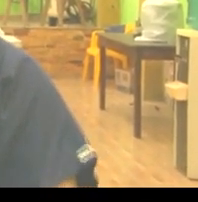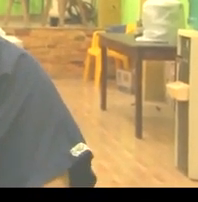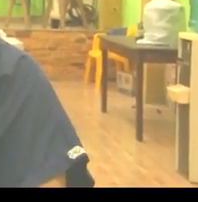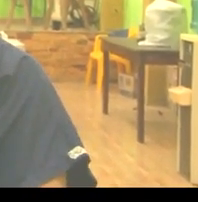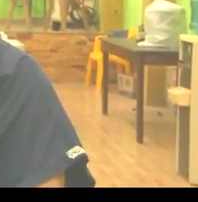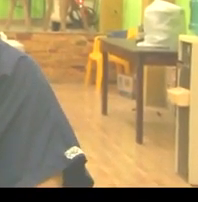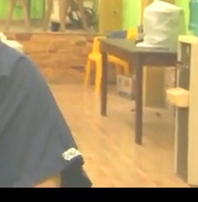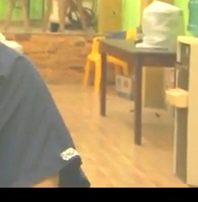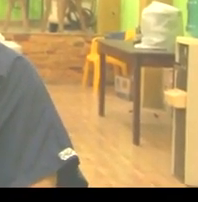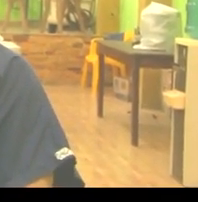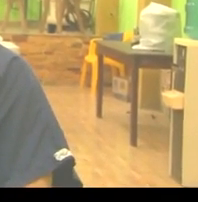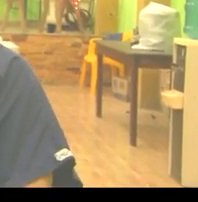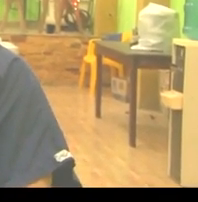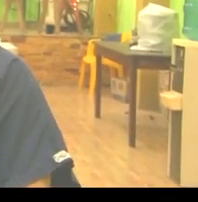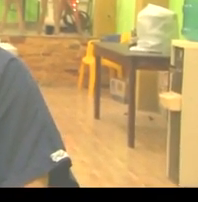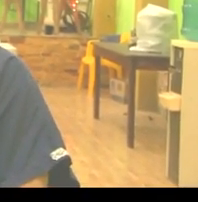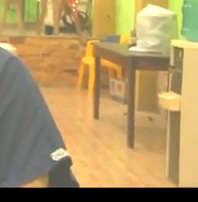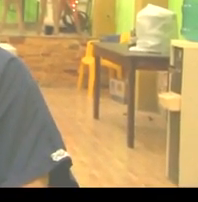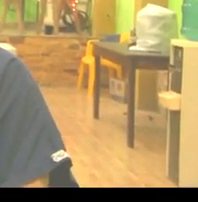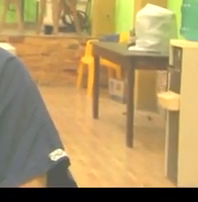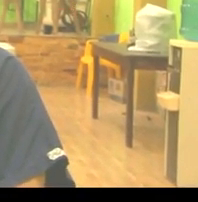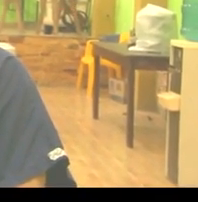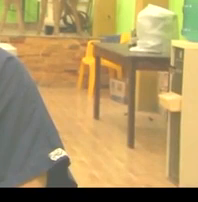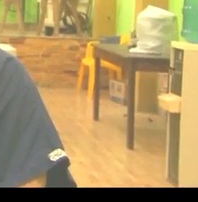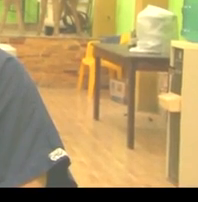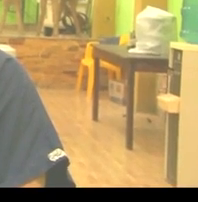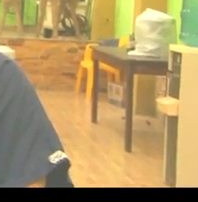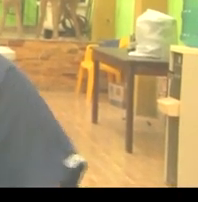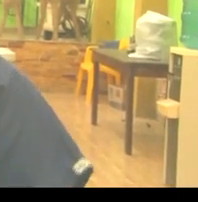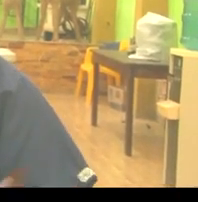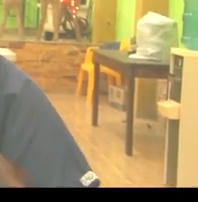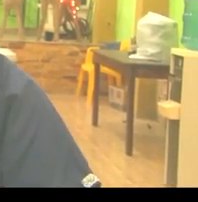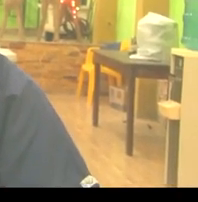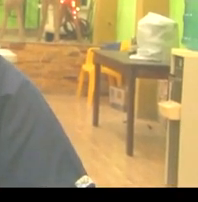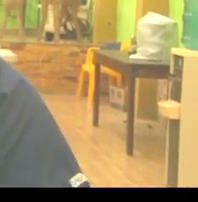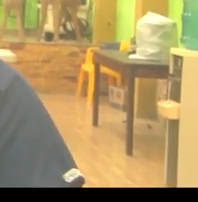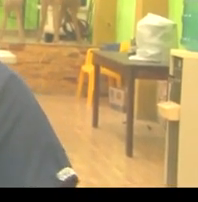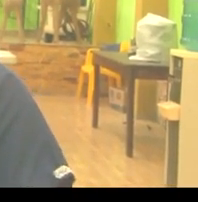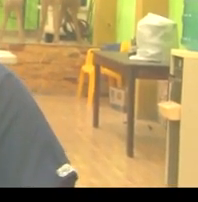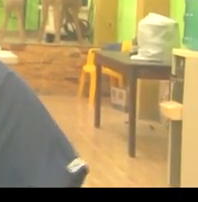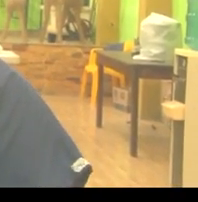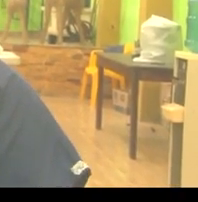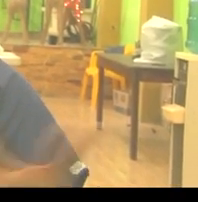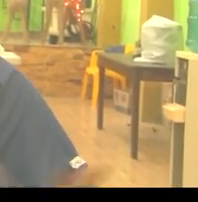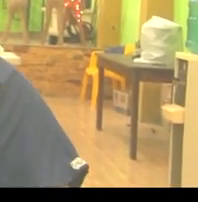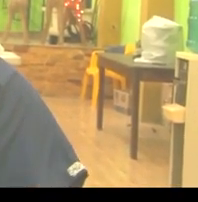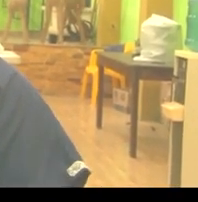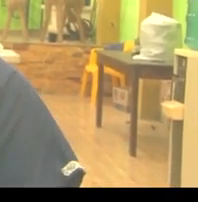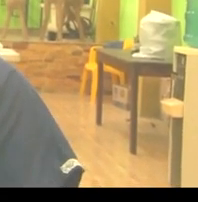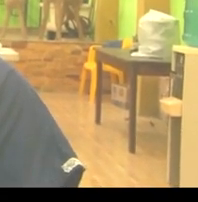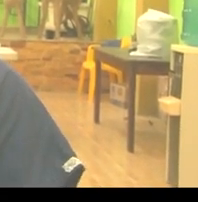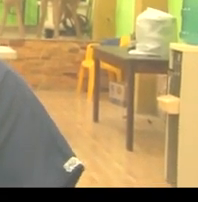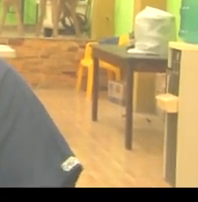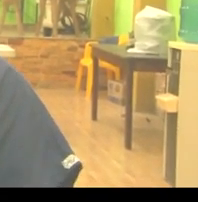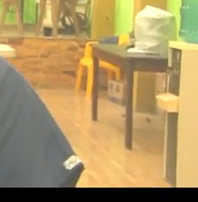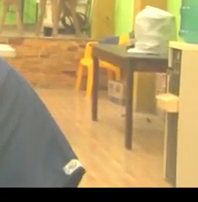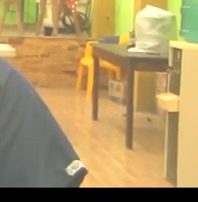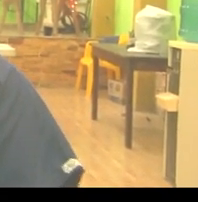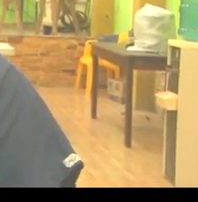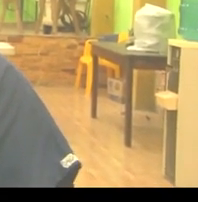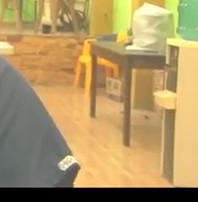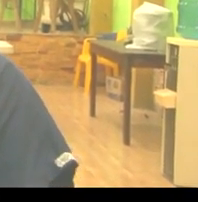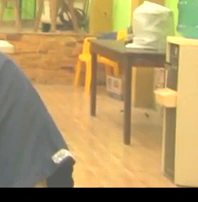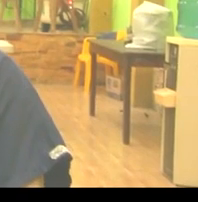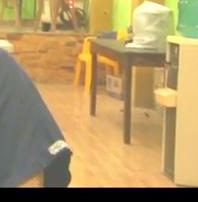curva de infectados sigue. Y desde luego también los decesos, que ya vemos en Tamazunchale de conocidos